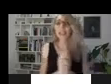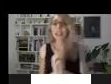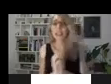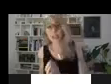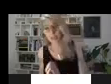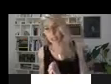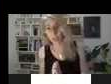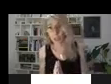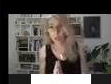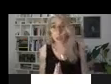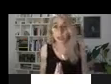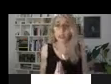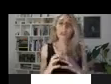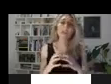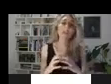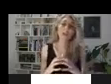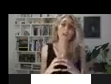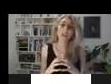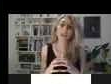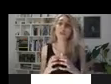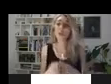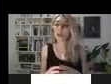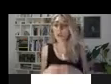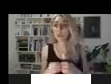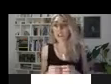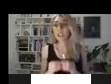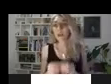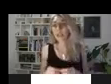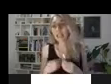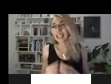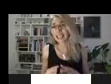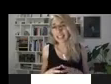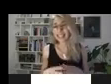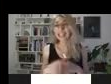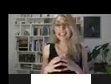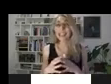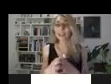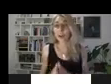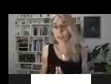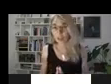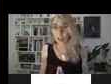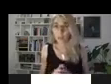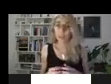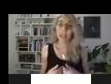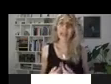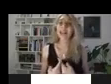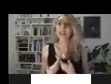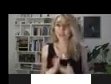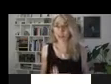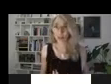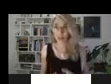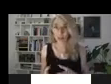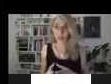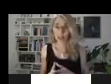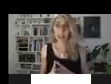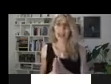galería, y el mercado secundario es el lugar donde se llevan adelante las transacciones en casas